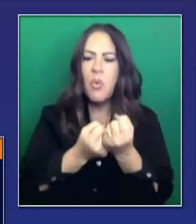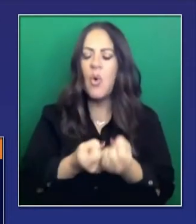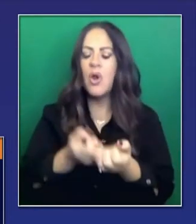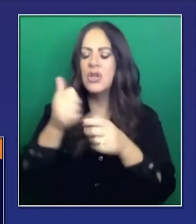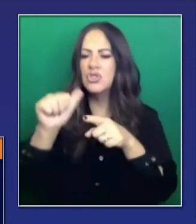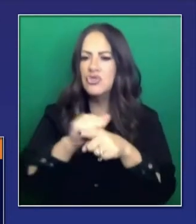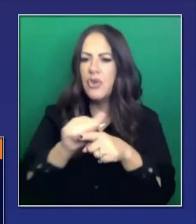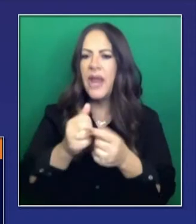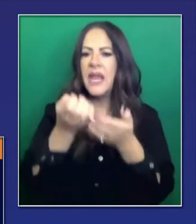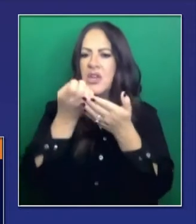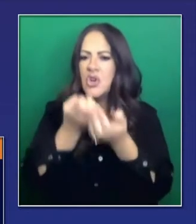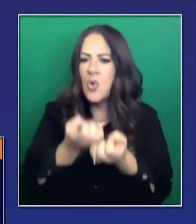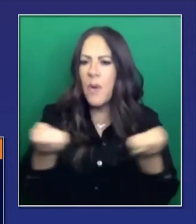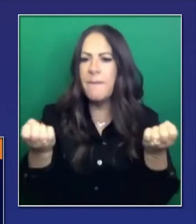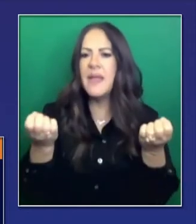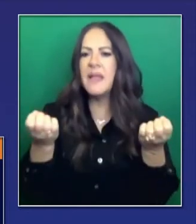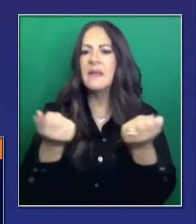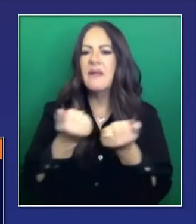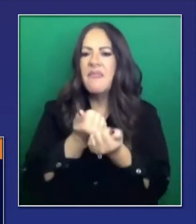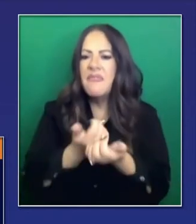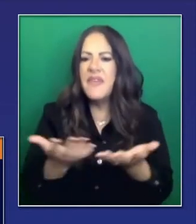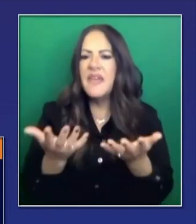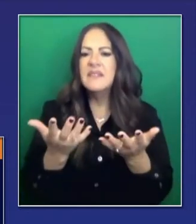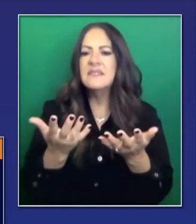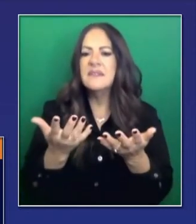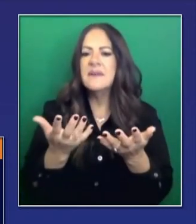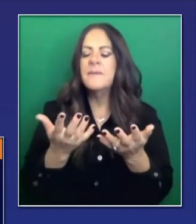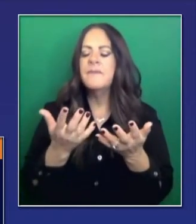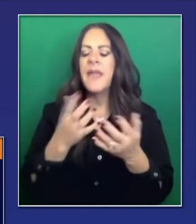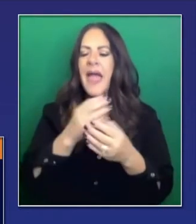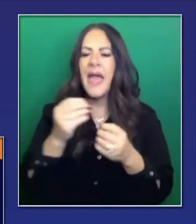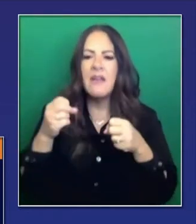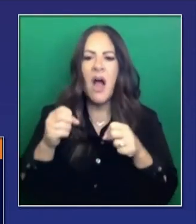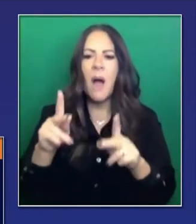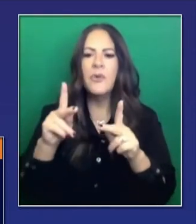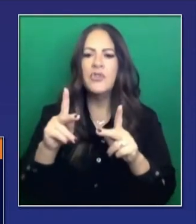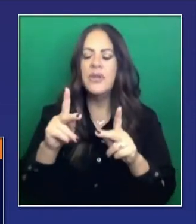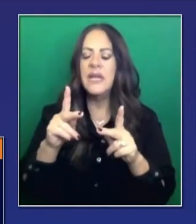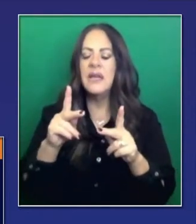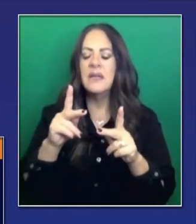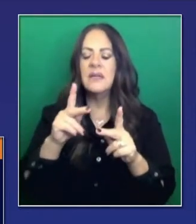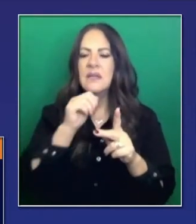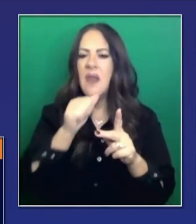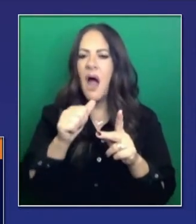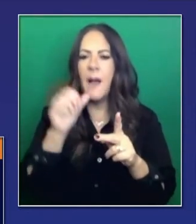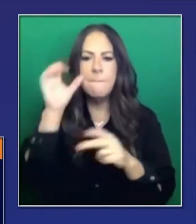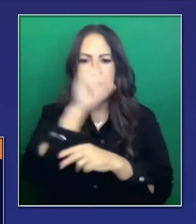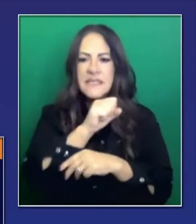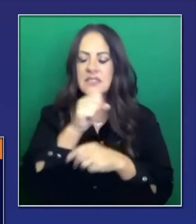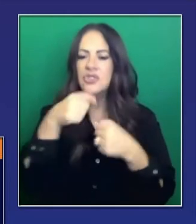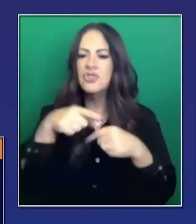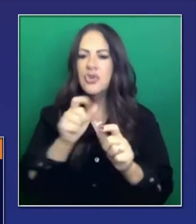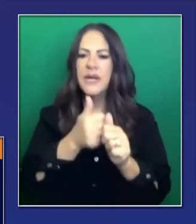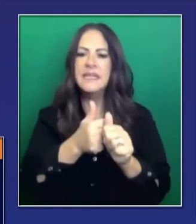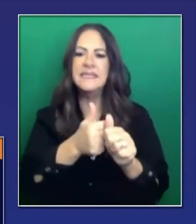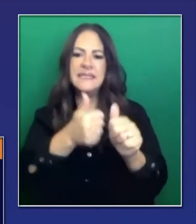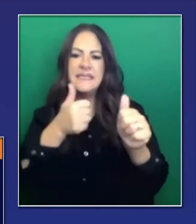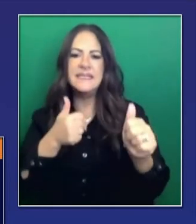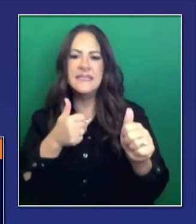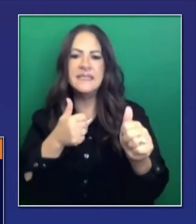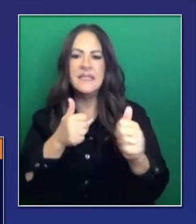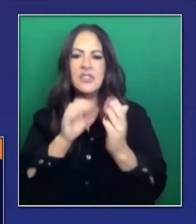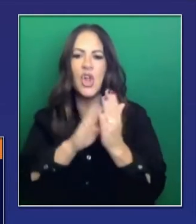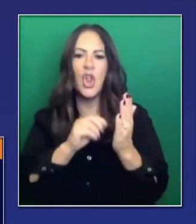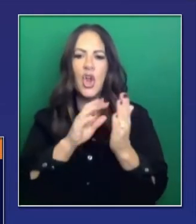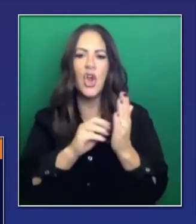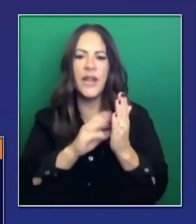más apoyo, más conexiones, más oportunidades en ese aprendizaje a distancia que se está llevando a